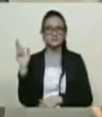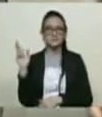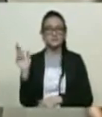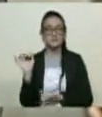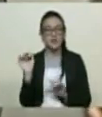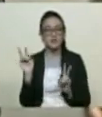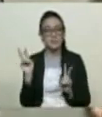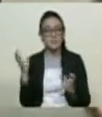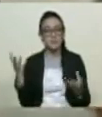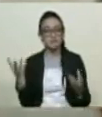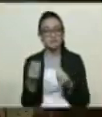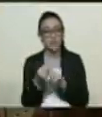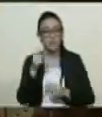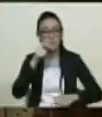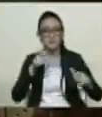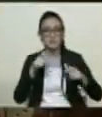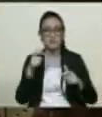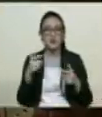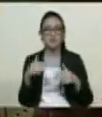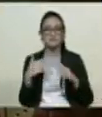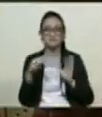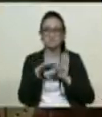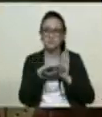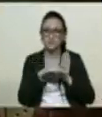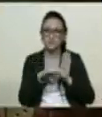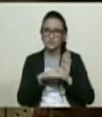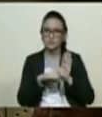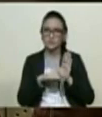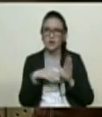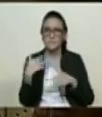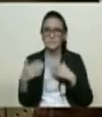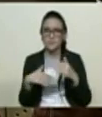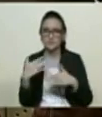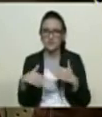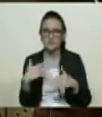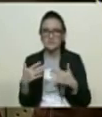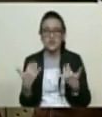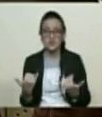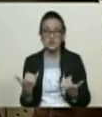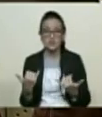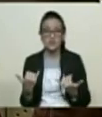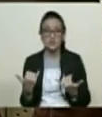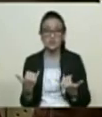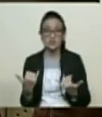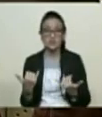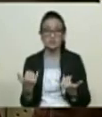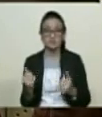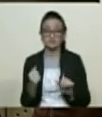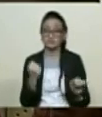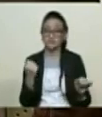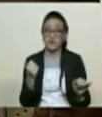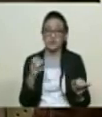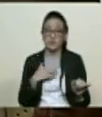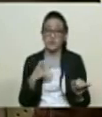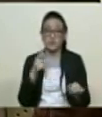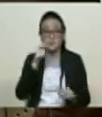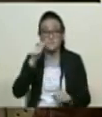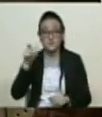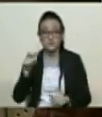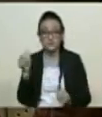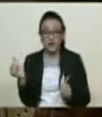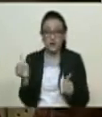de los acompañantes, cuáles son las medidas y las cosas y los procedimientos que hacemos para evitar que una persona